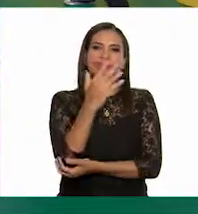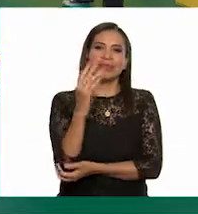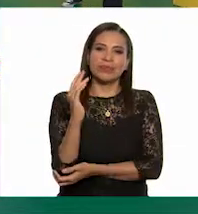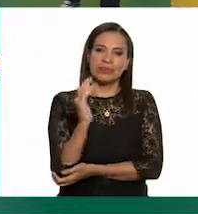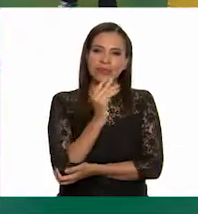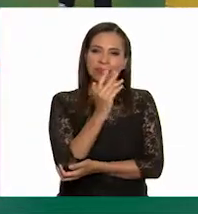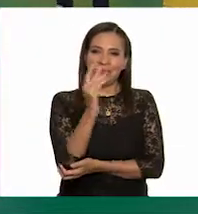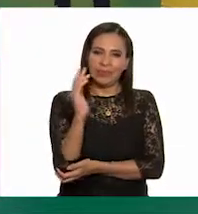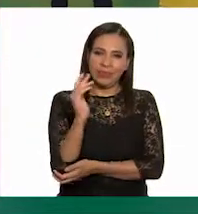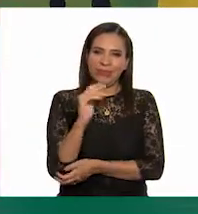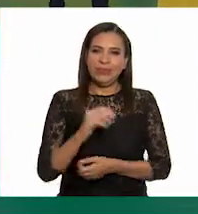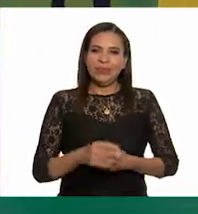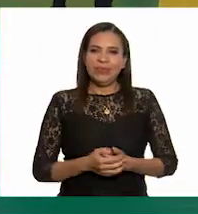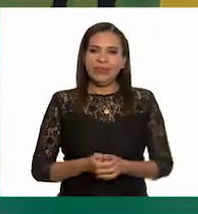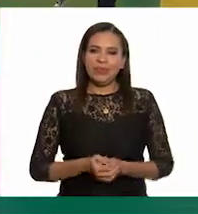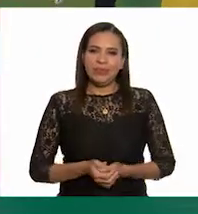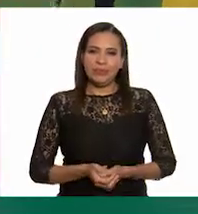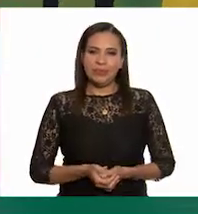Ok.